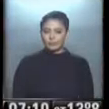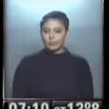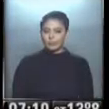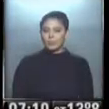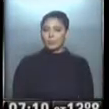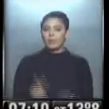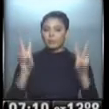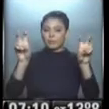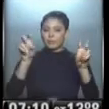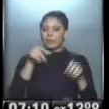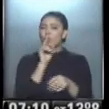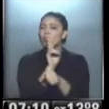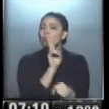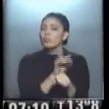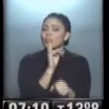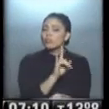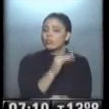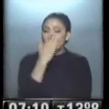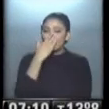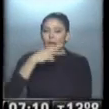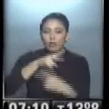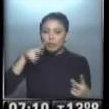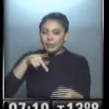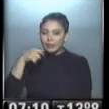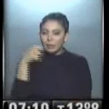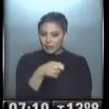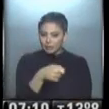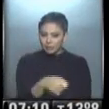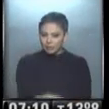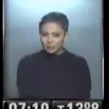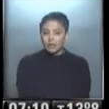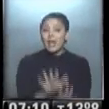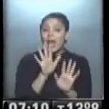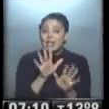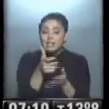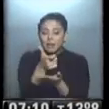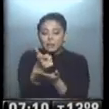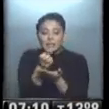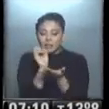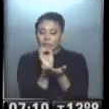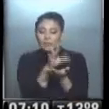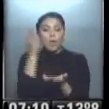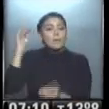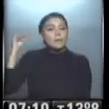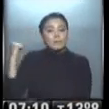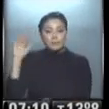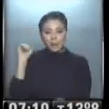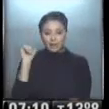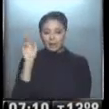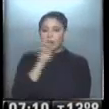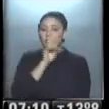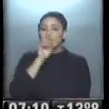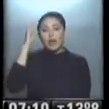Que se cuide porque se la van a poner en la autopista. Este SMS fue recibido el martes por la jueza de